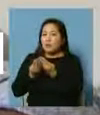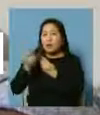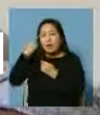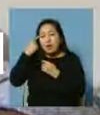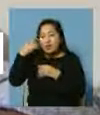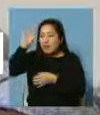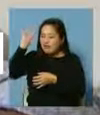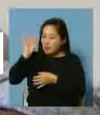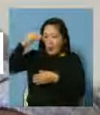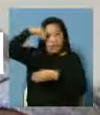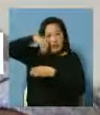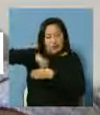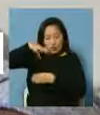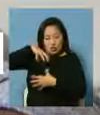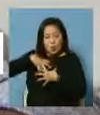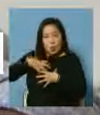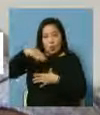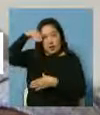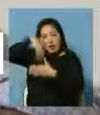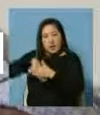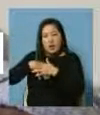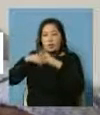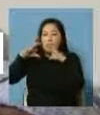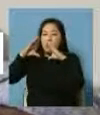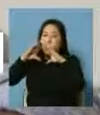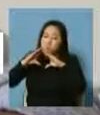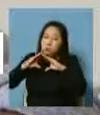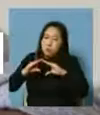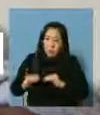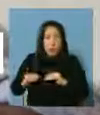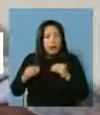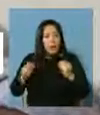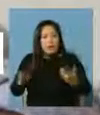ya cumple, digamos, su etapa, pierde fuerza?